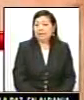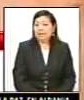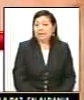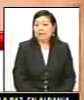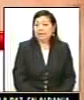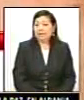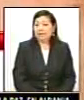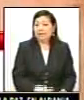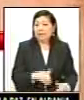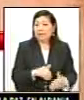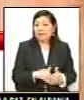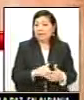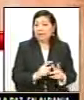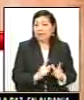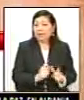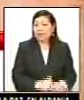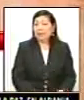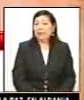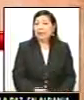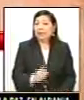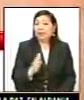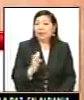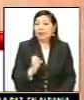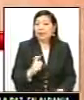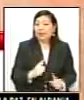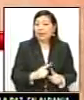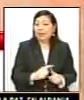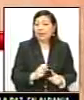Al voto la cuestión previa a la congresista Beteta para